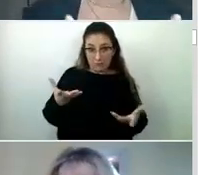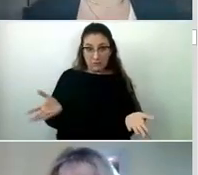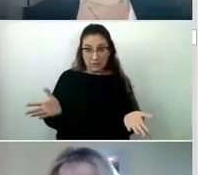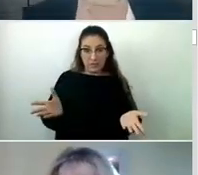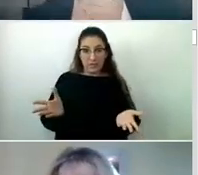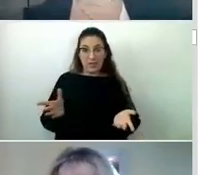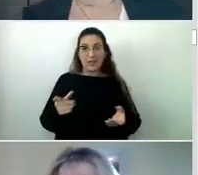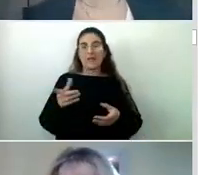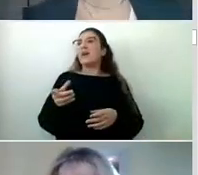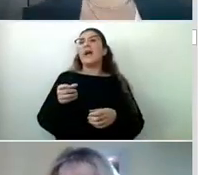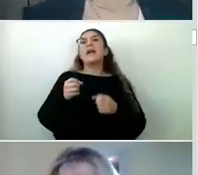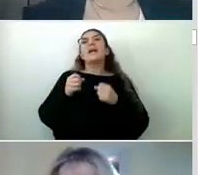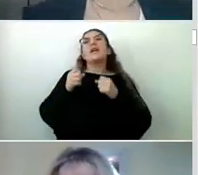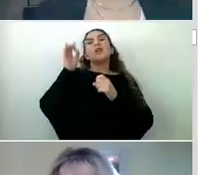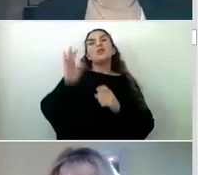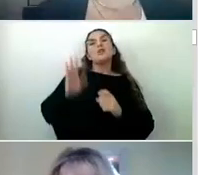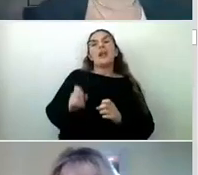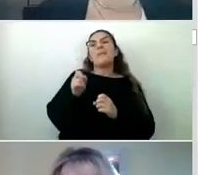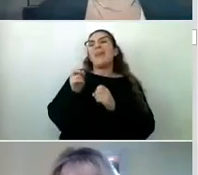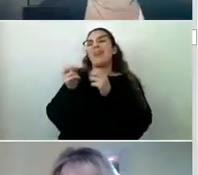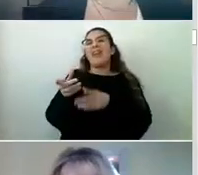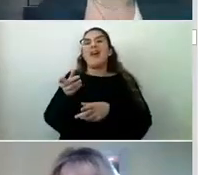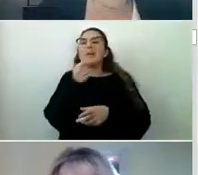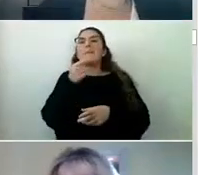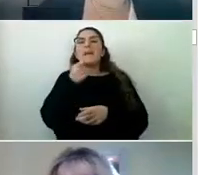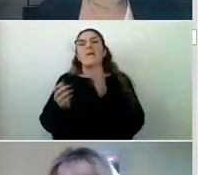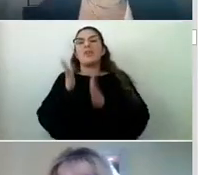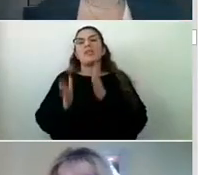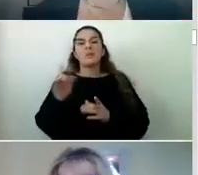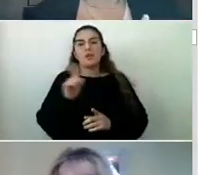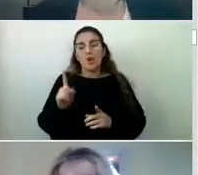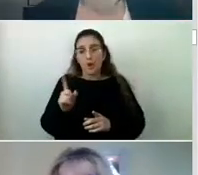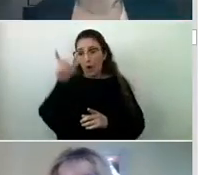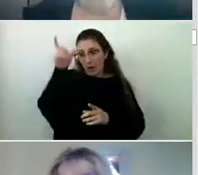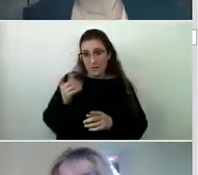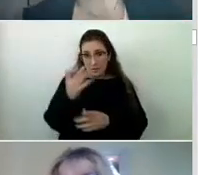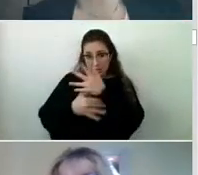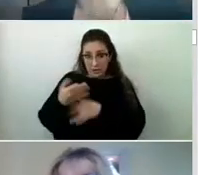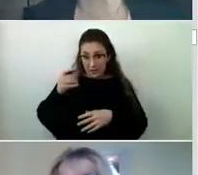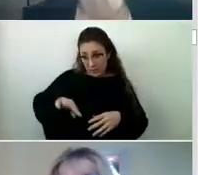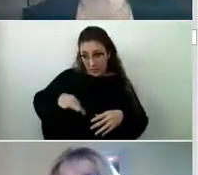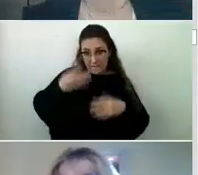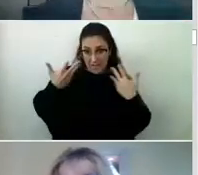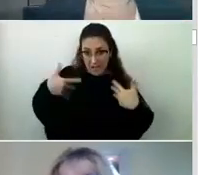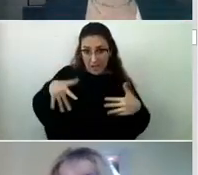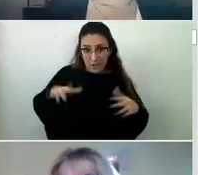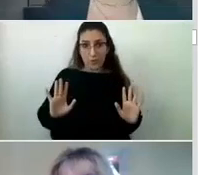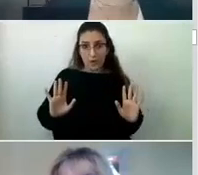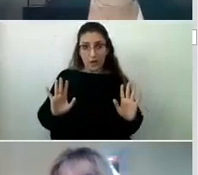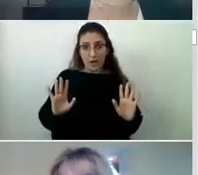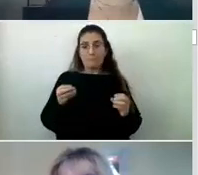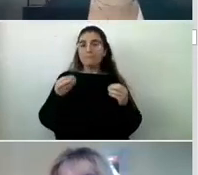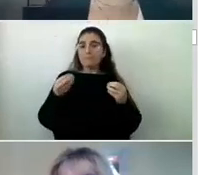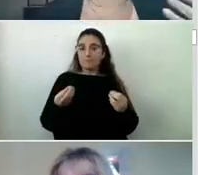medicalizarle la vida a las personas con discapacidad. El modelo social apunta a la transversalidad, ¿sí?